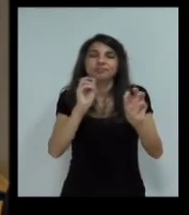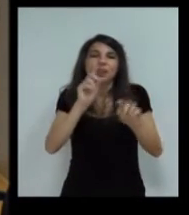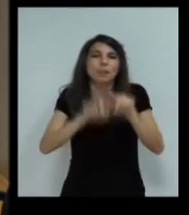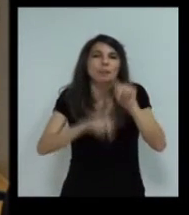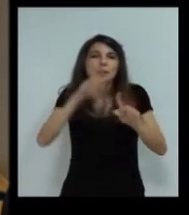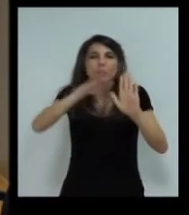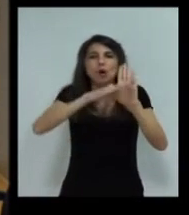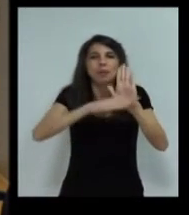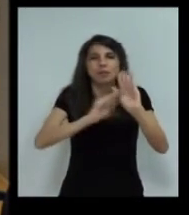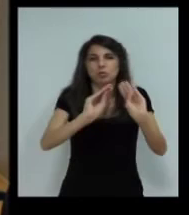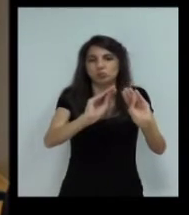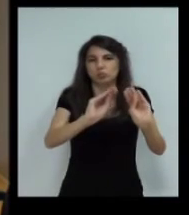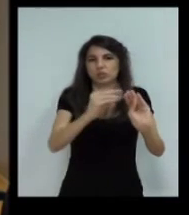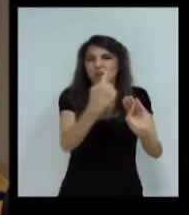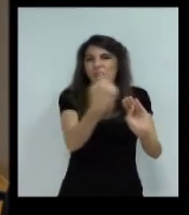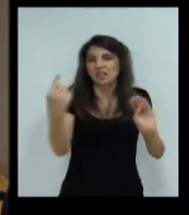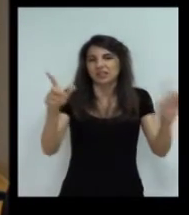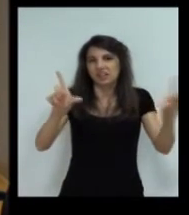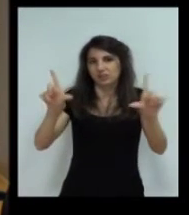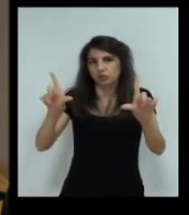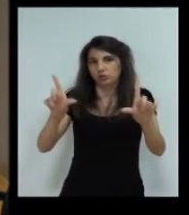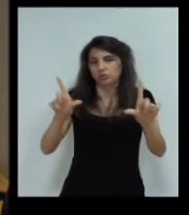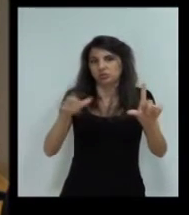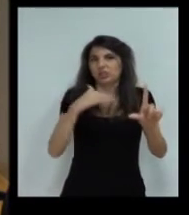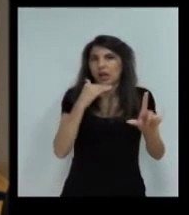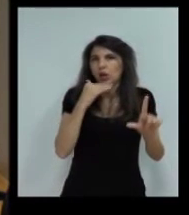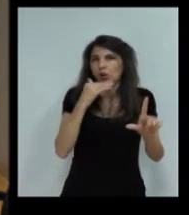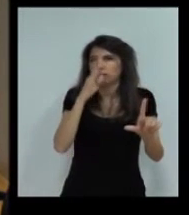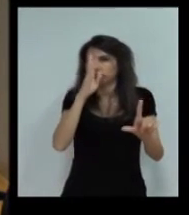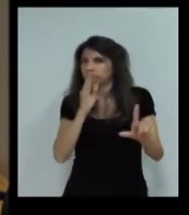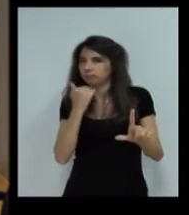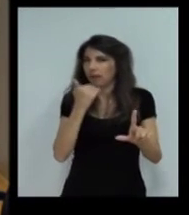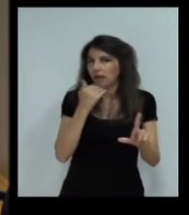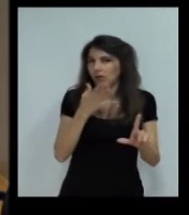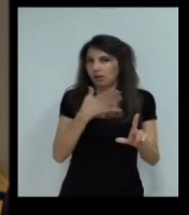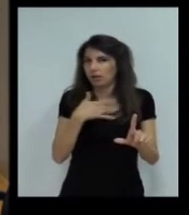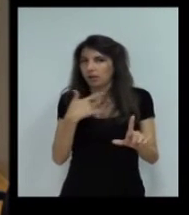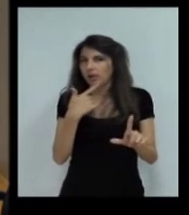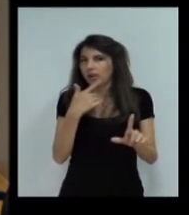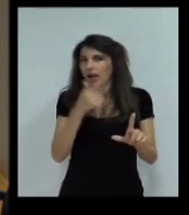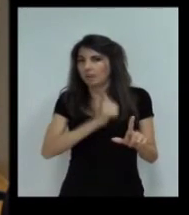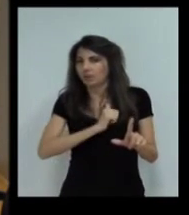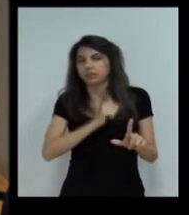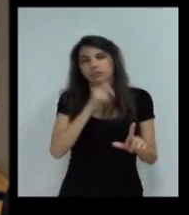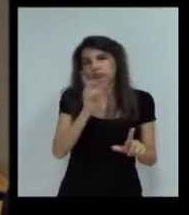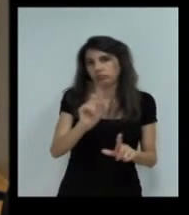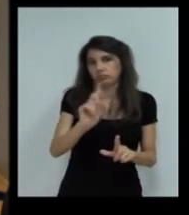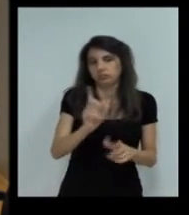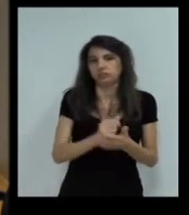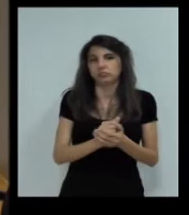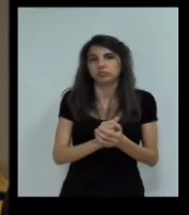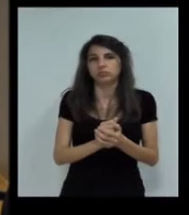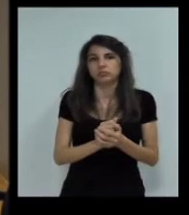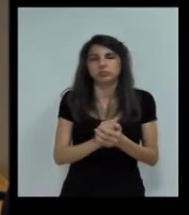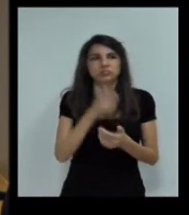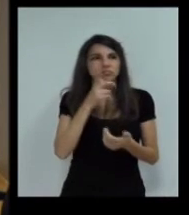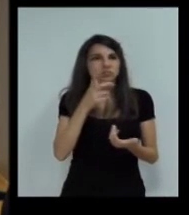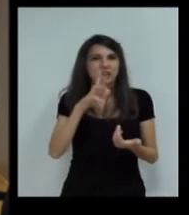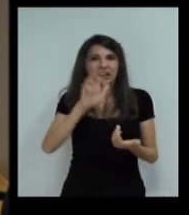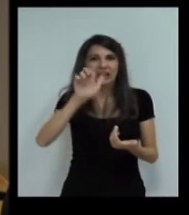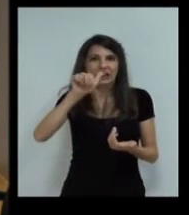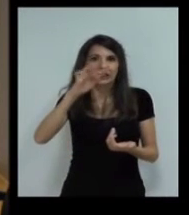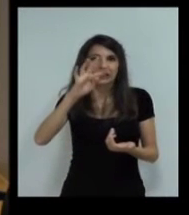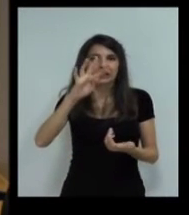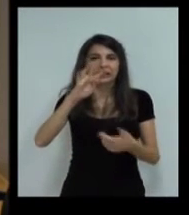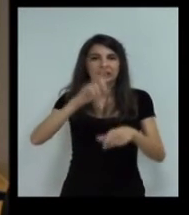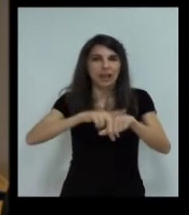de la programación, no hay ninguna cosa oculta ni nada. Pero hace escasamente... en cuanto al prime time, yo por ejemplo ayer hice la